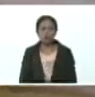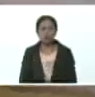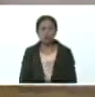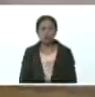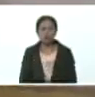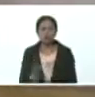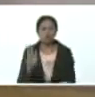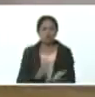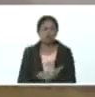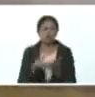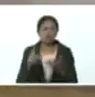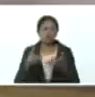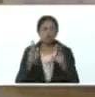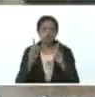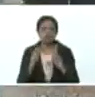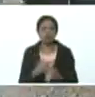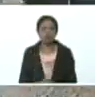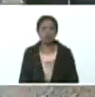Cúmplase.